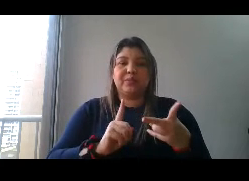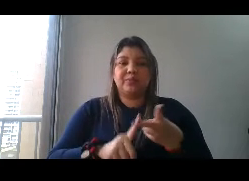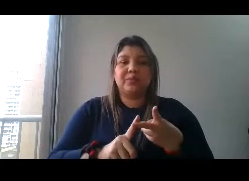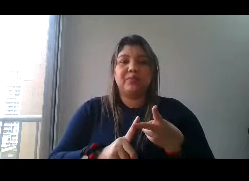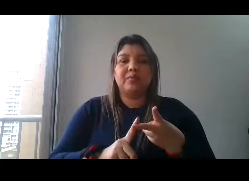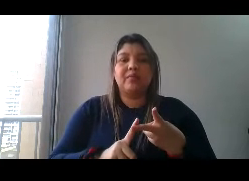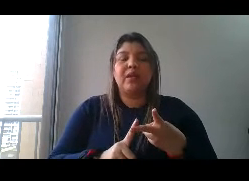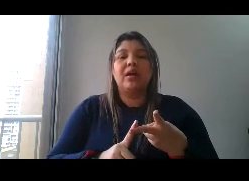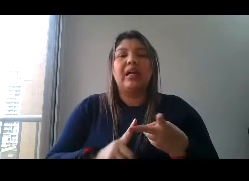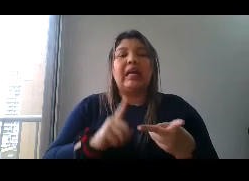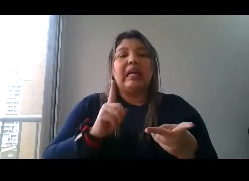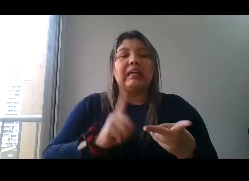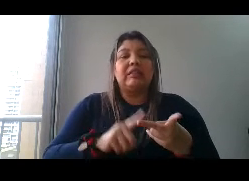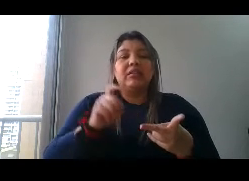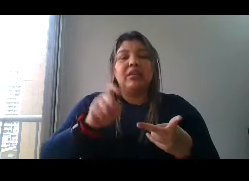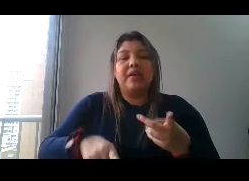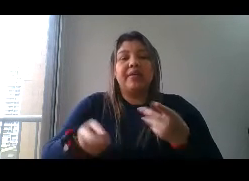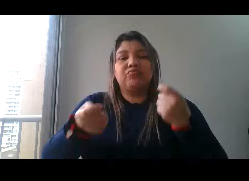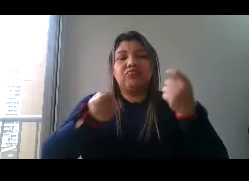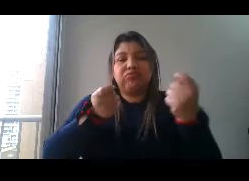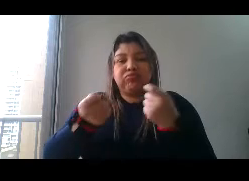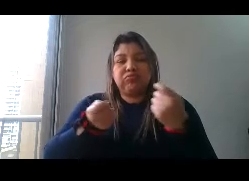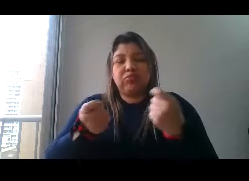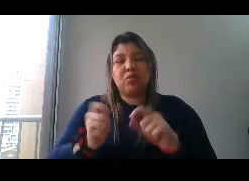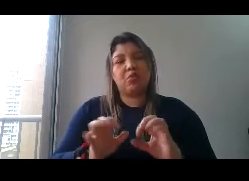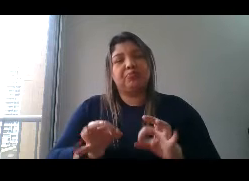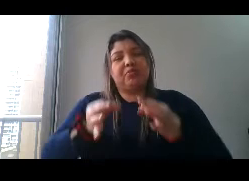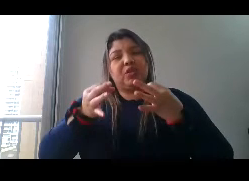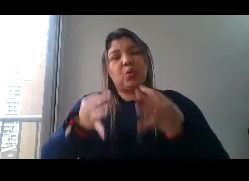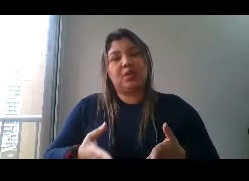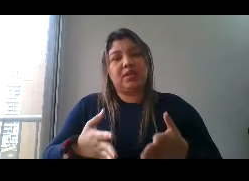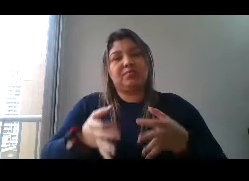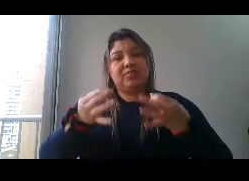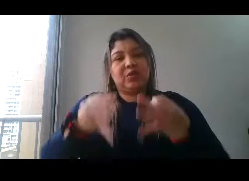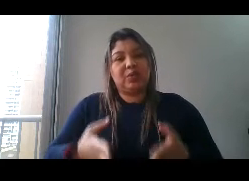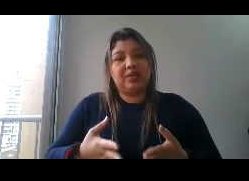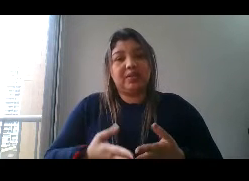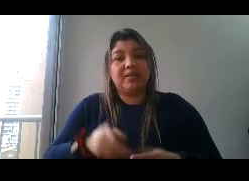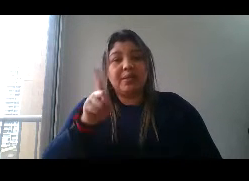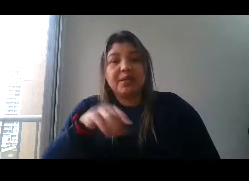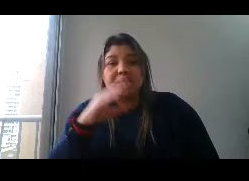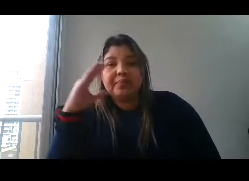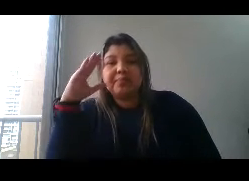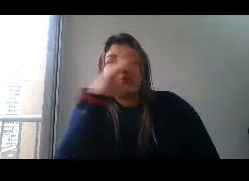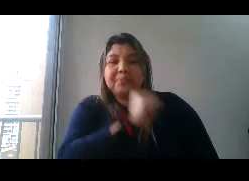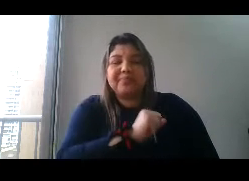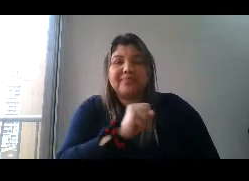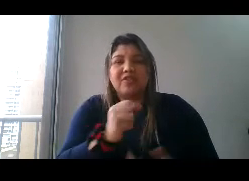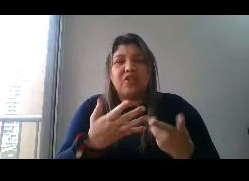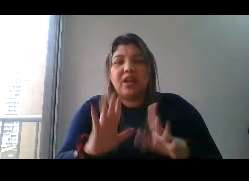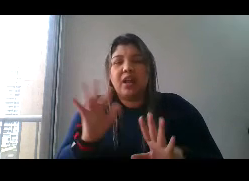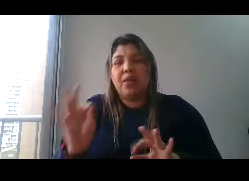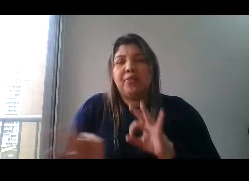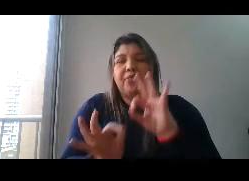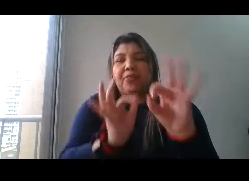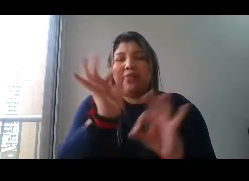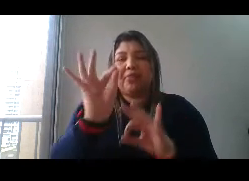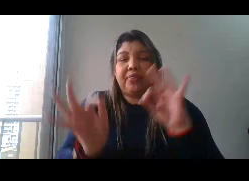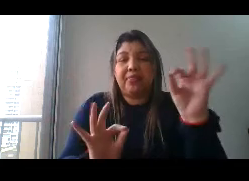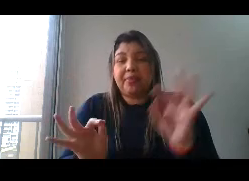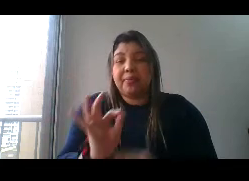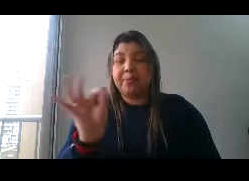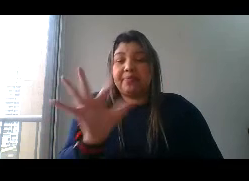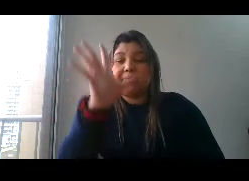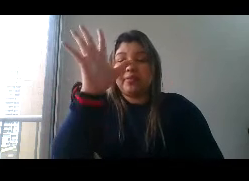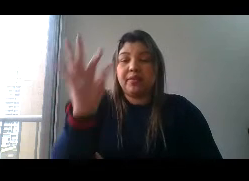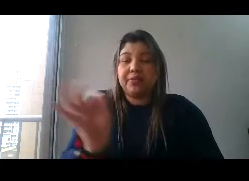en todos esos servicios. Se debe detectar, prevenir y reducir el riesgo de infecciones asociadas con la atención. Entonces,